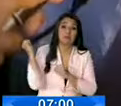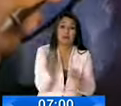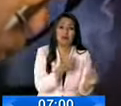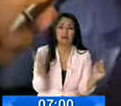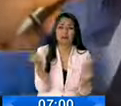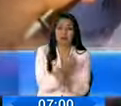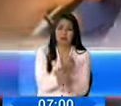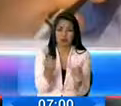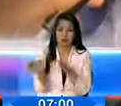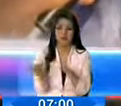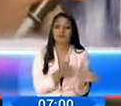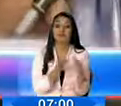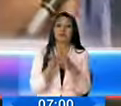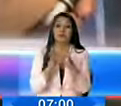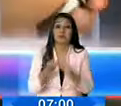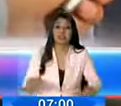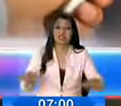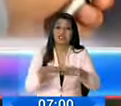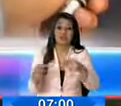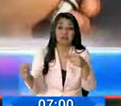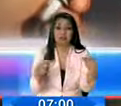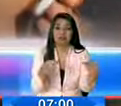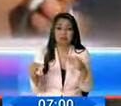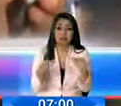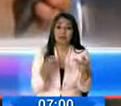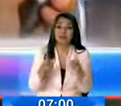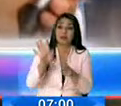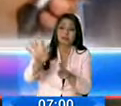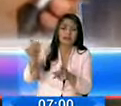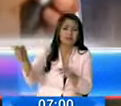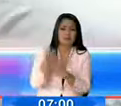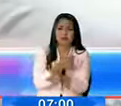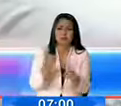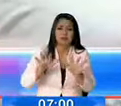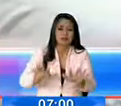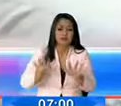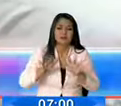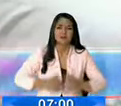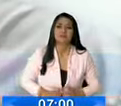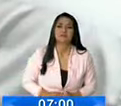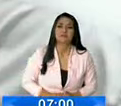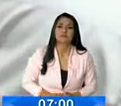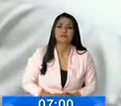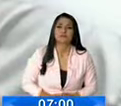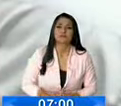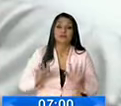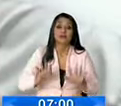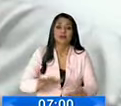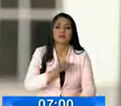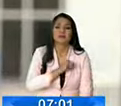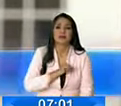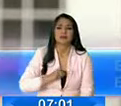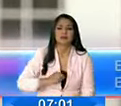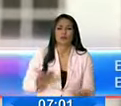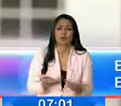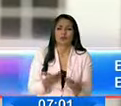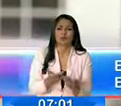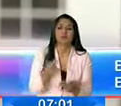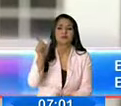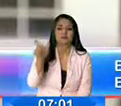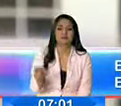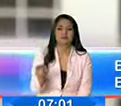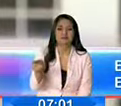salen peleando, incluso hasta allá también salen peleando. Este tipo de actitudes llama la opinión de los expertos,